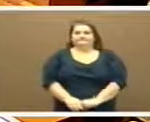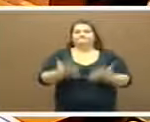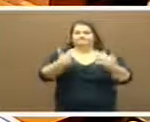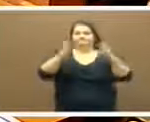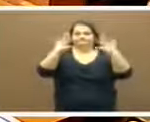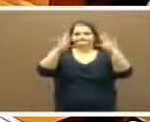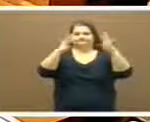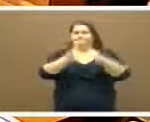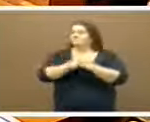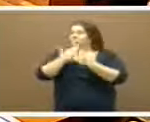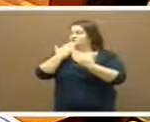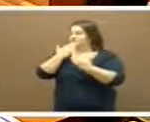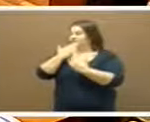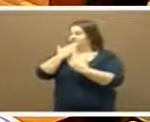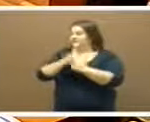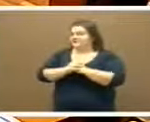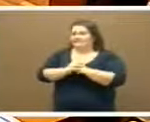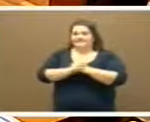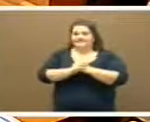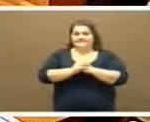Muchas gracias.